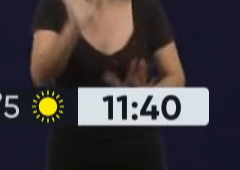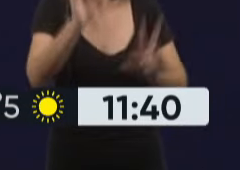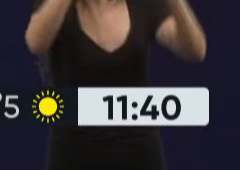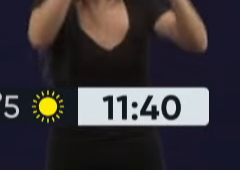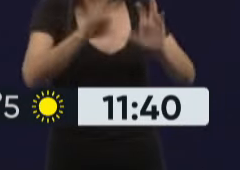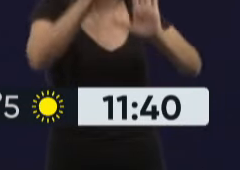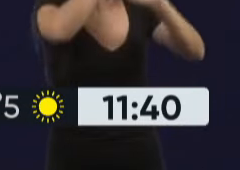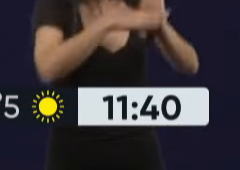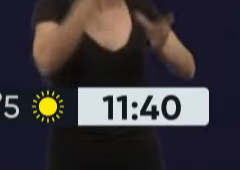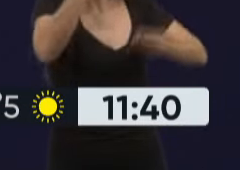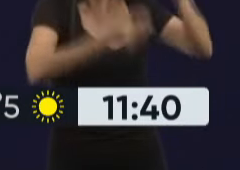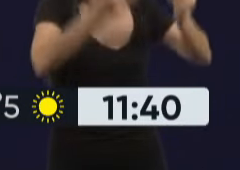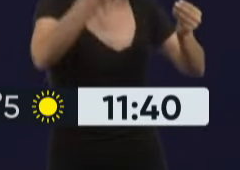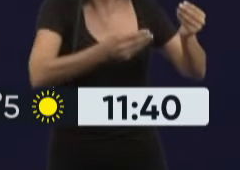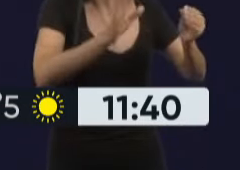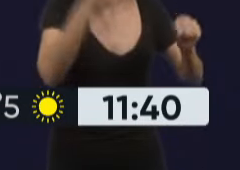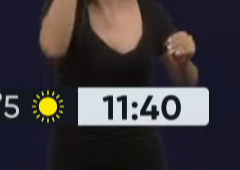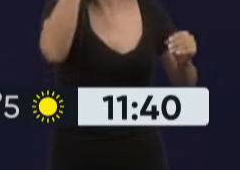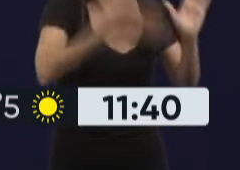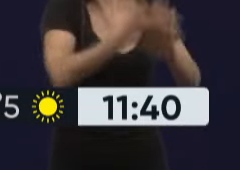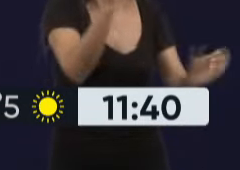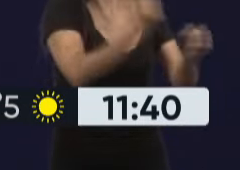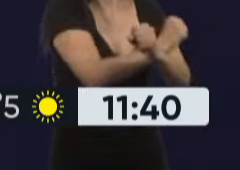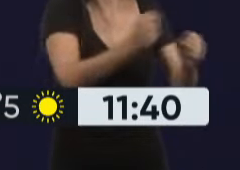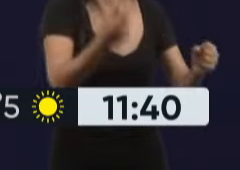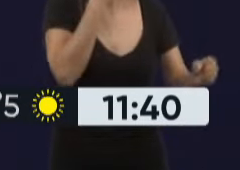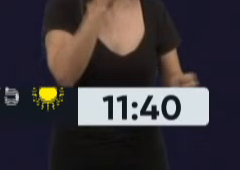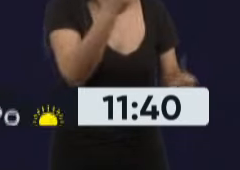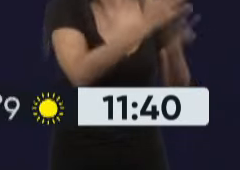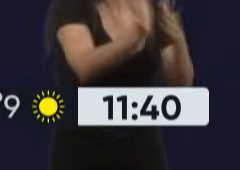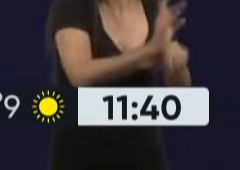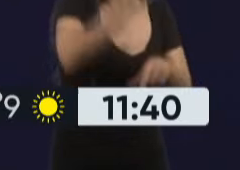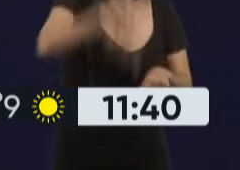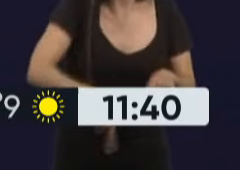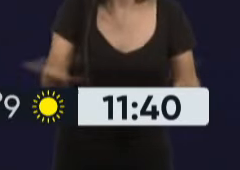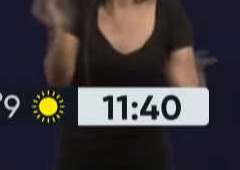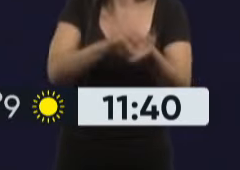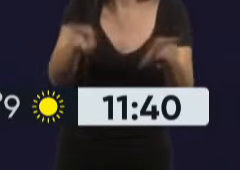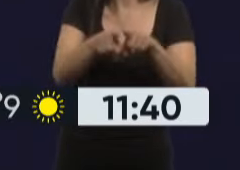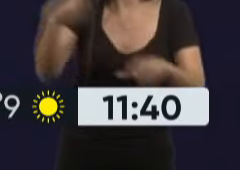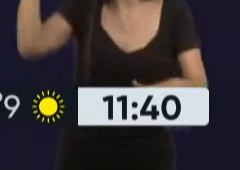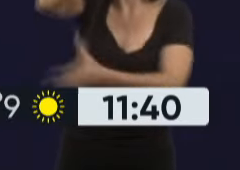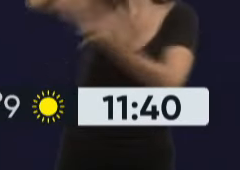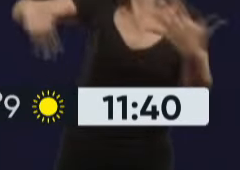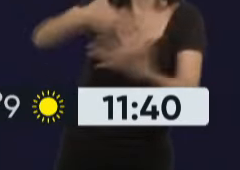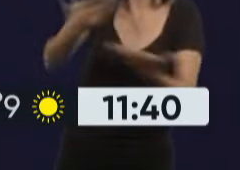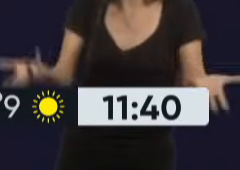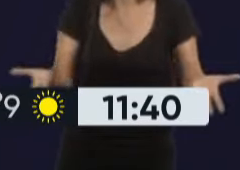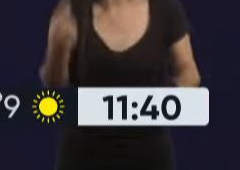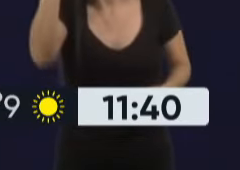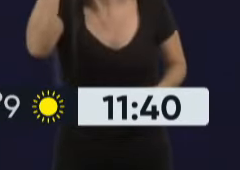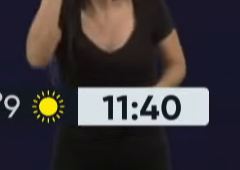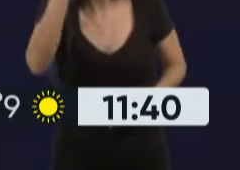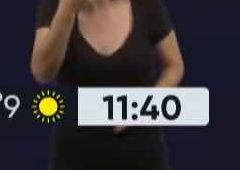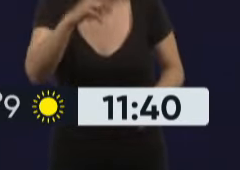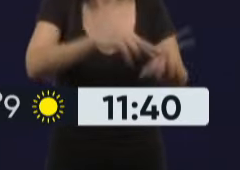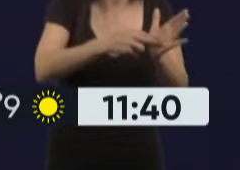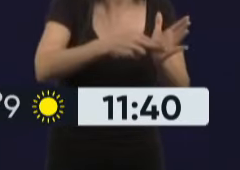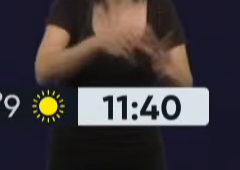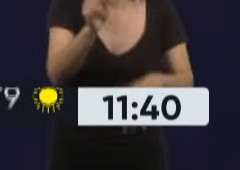porque el resto nos ha llevado a la catástrofe Así que no no no veo que haya problemas con respecto con respecto a eso sería